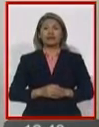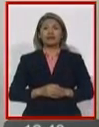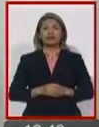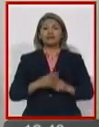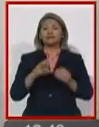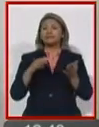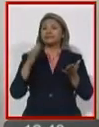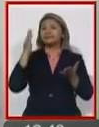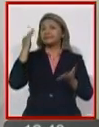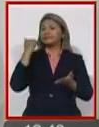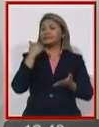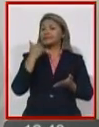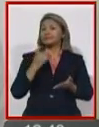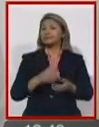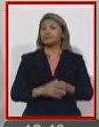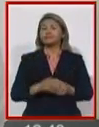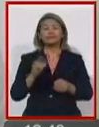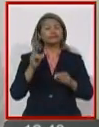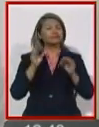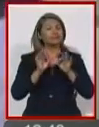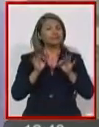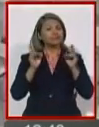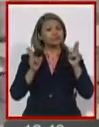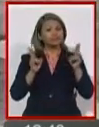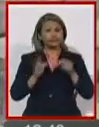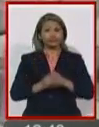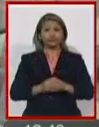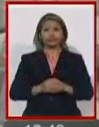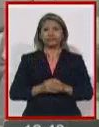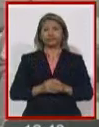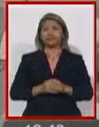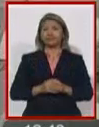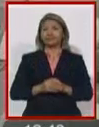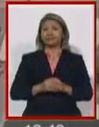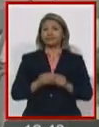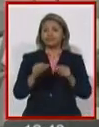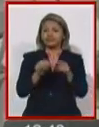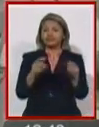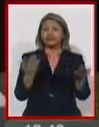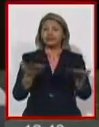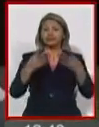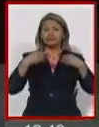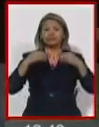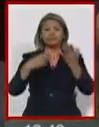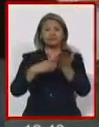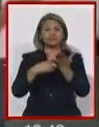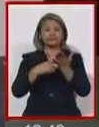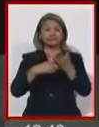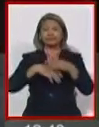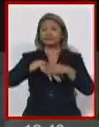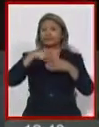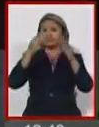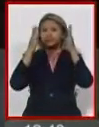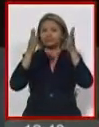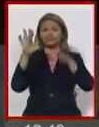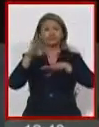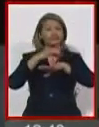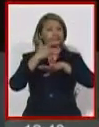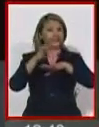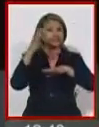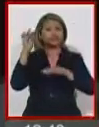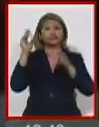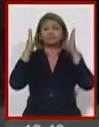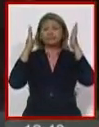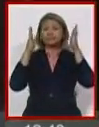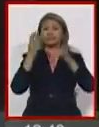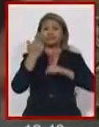ficha, porque realmente era muy necesario. Las cajas donde se reparten las fichas para consulta externa están vacías